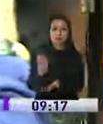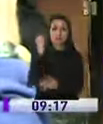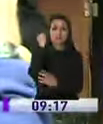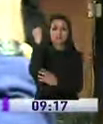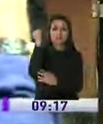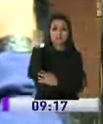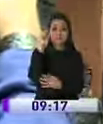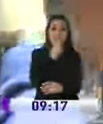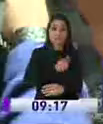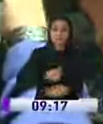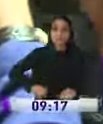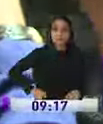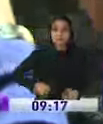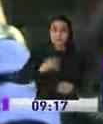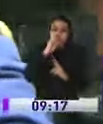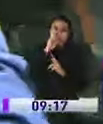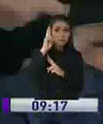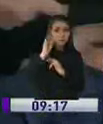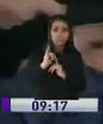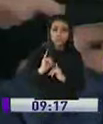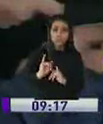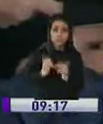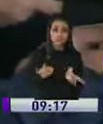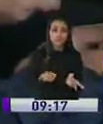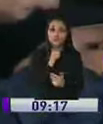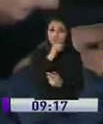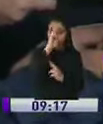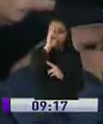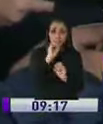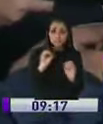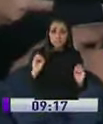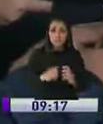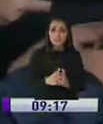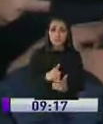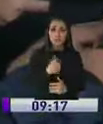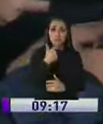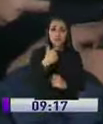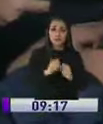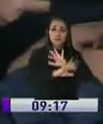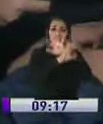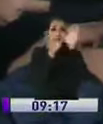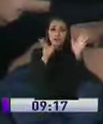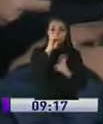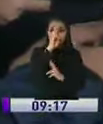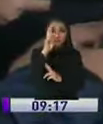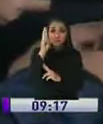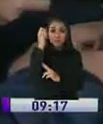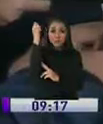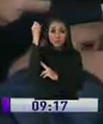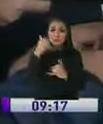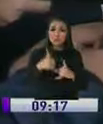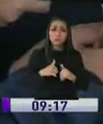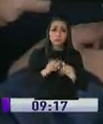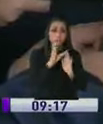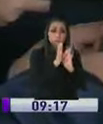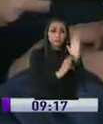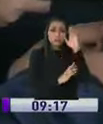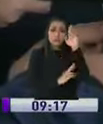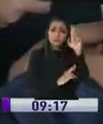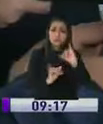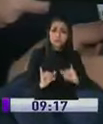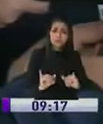del vicepresidente no han sido vulnerados. Se ha dicho con claridad, no existe tal vulneración de ningún derecho constitucional,